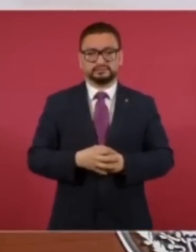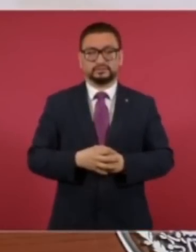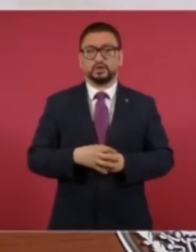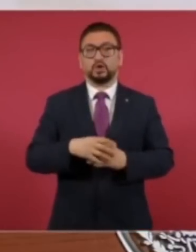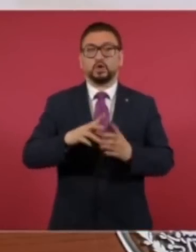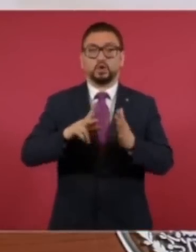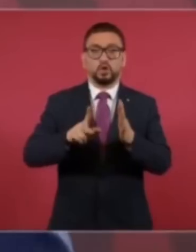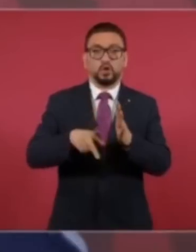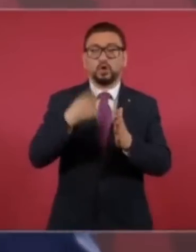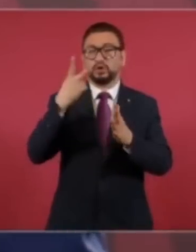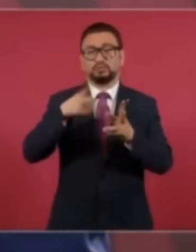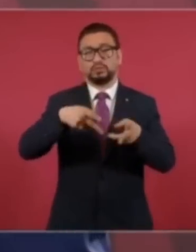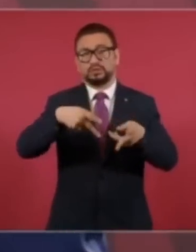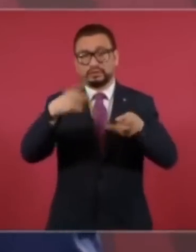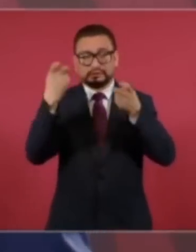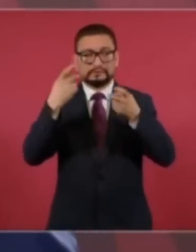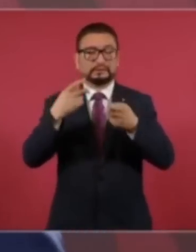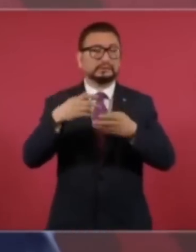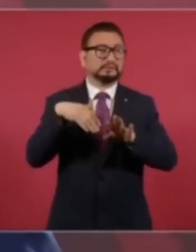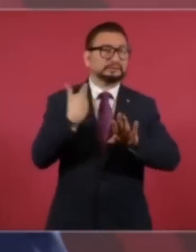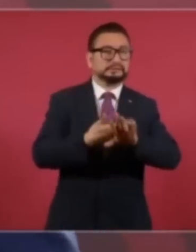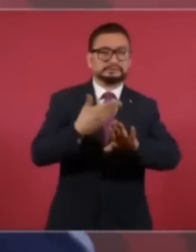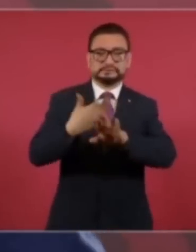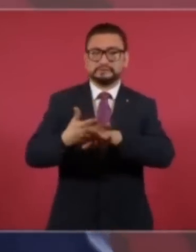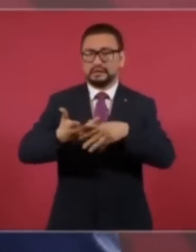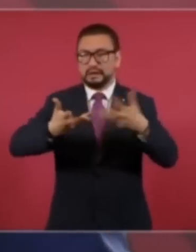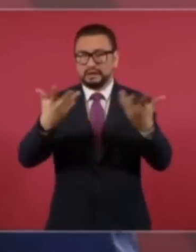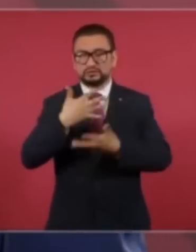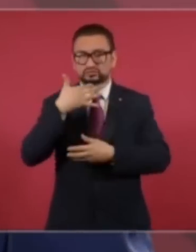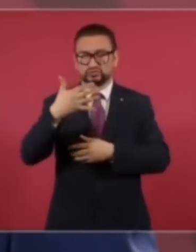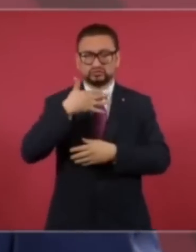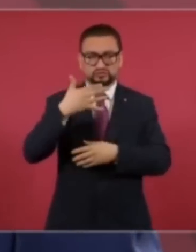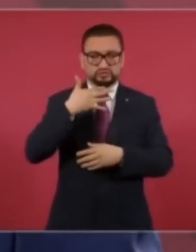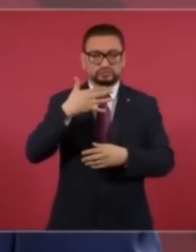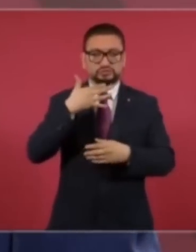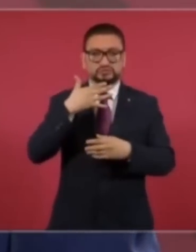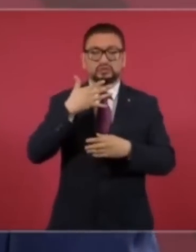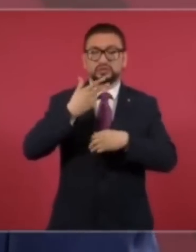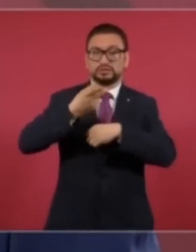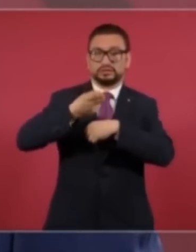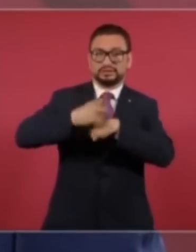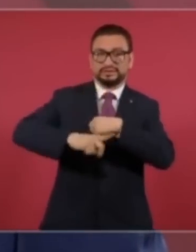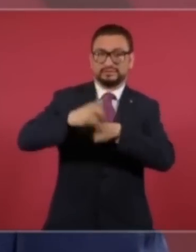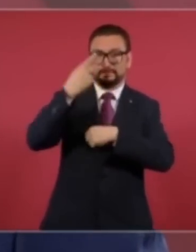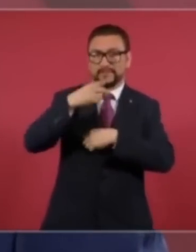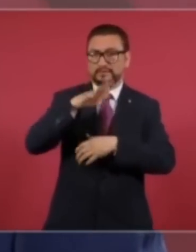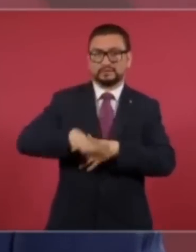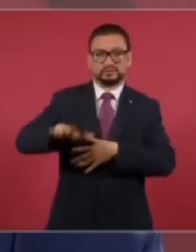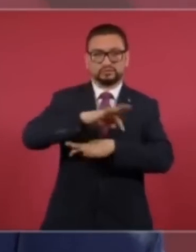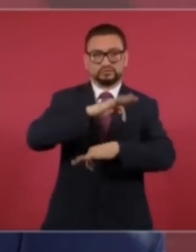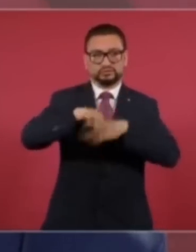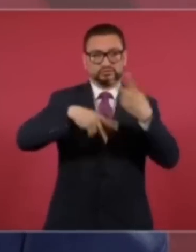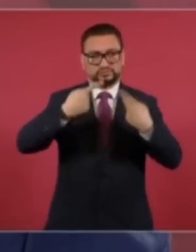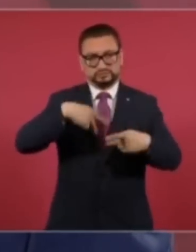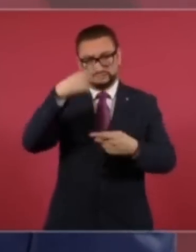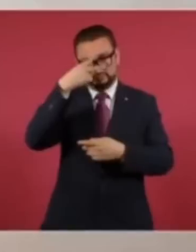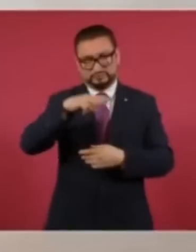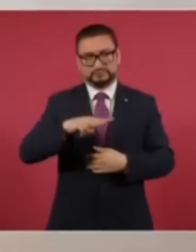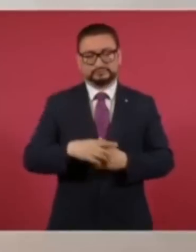atracos, latrocinios, actos de corrupción que dañan a la sociedad, que dañan al